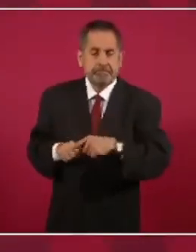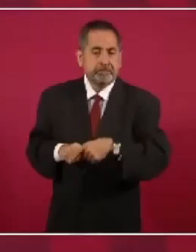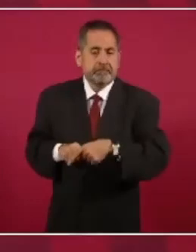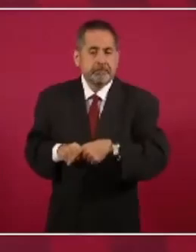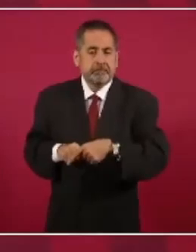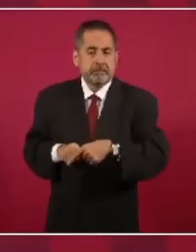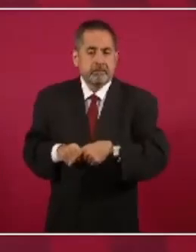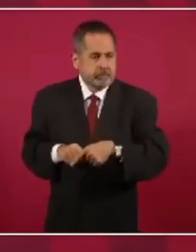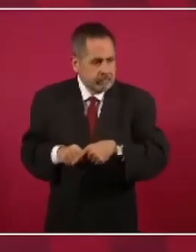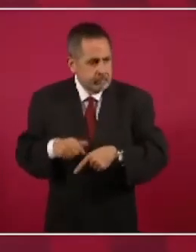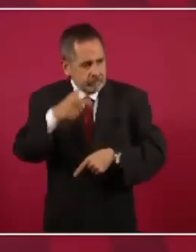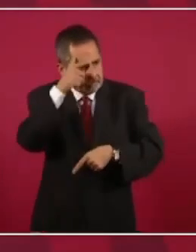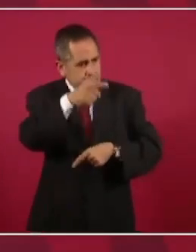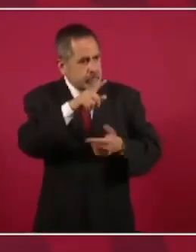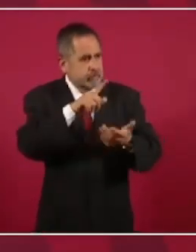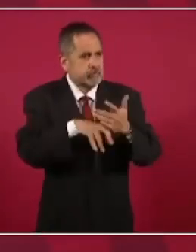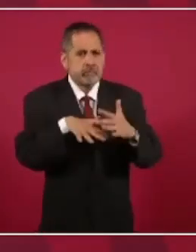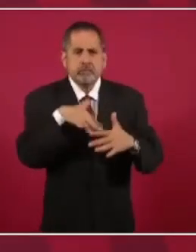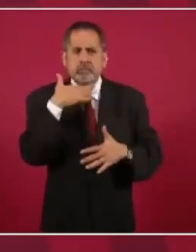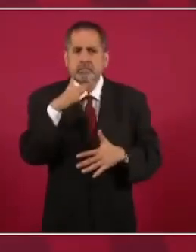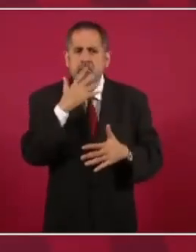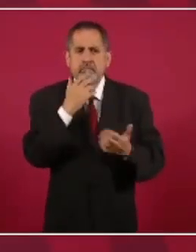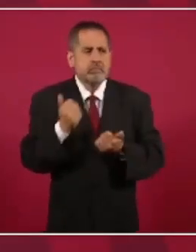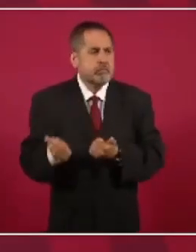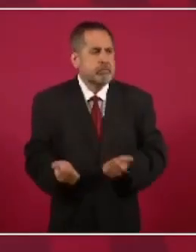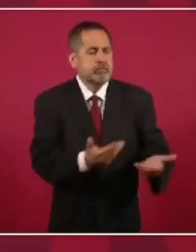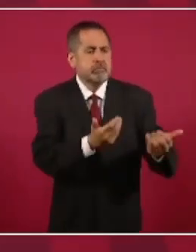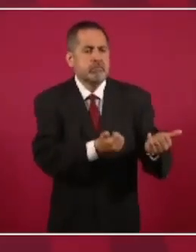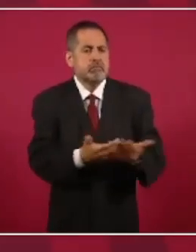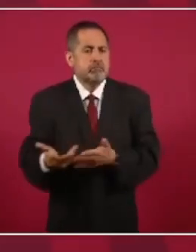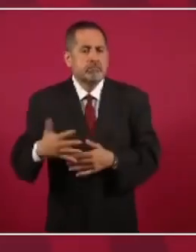con contrabando de combustible,